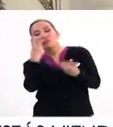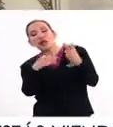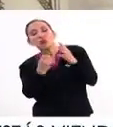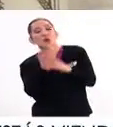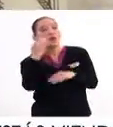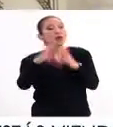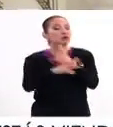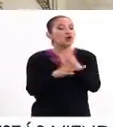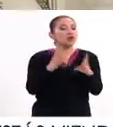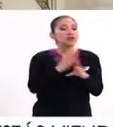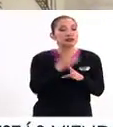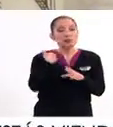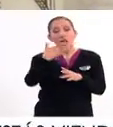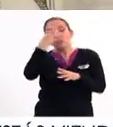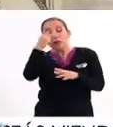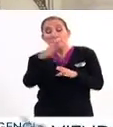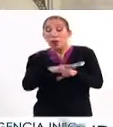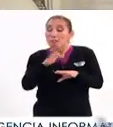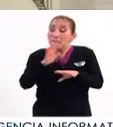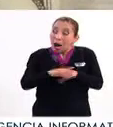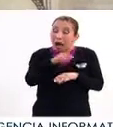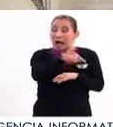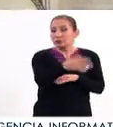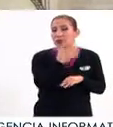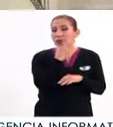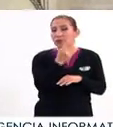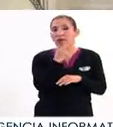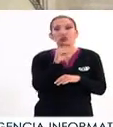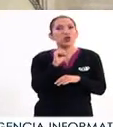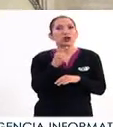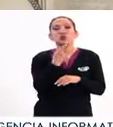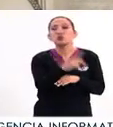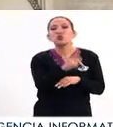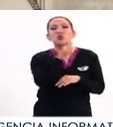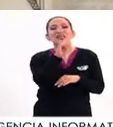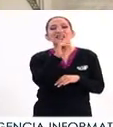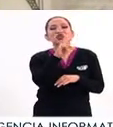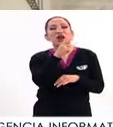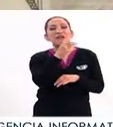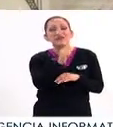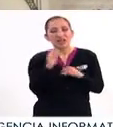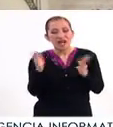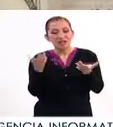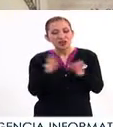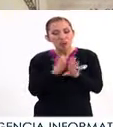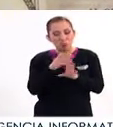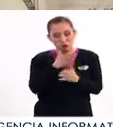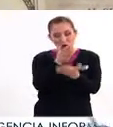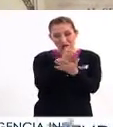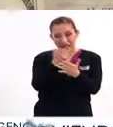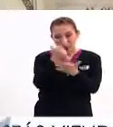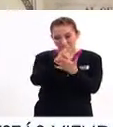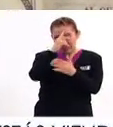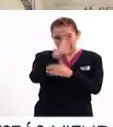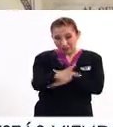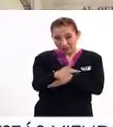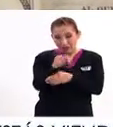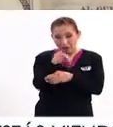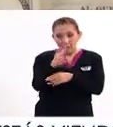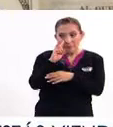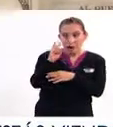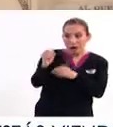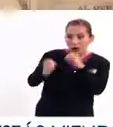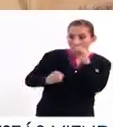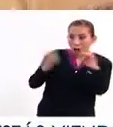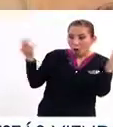a trabajar a la Ciudad de México y ve la obra de Manuel Manilla, que era un artista popular completamente, un